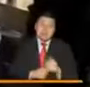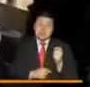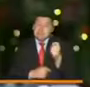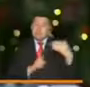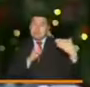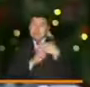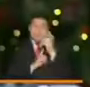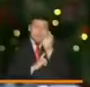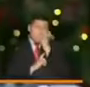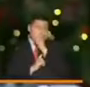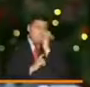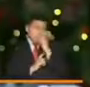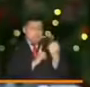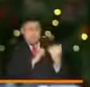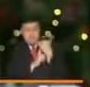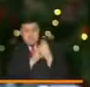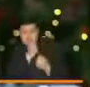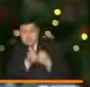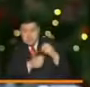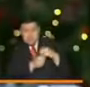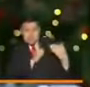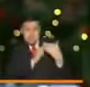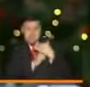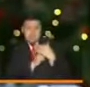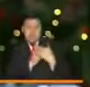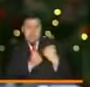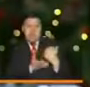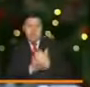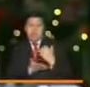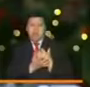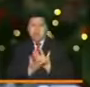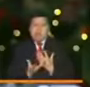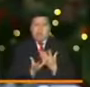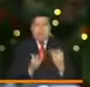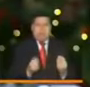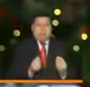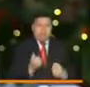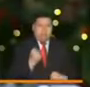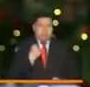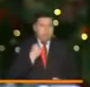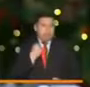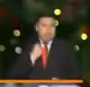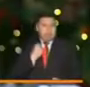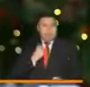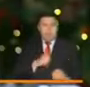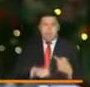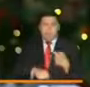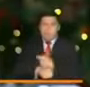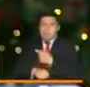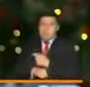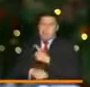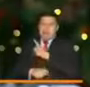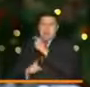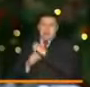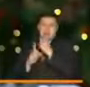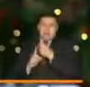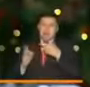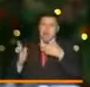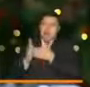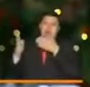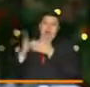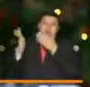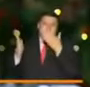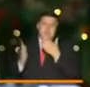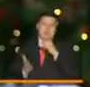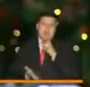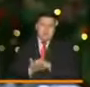amenaza, porque de ese narcotráfico se nutren las disidencias, que son las que están matando líderes sociales, las que están atentando